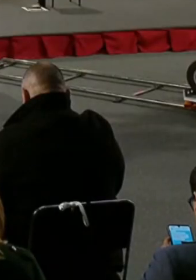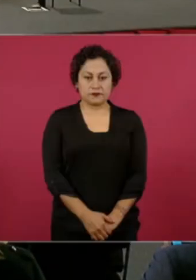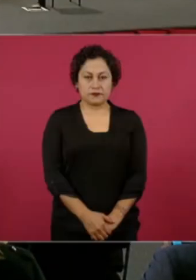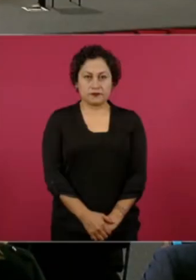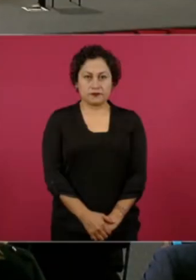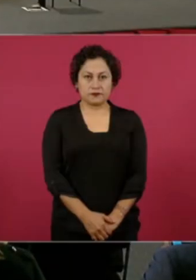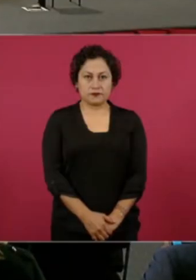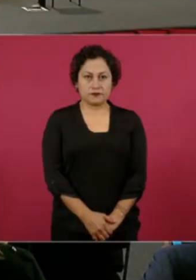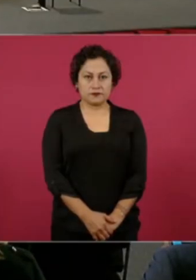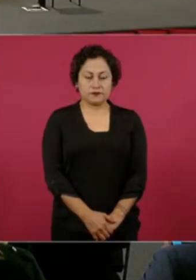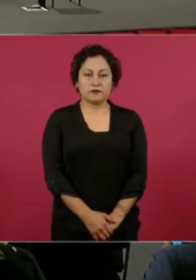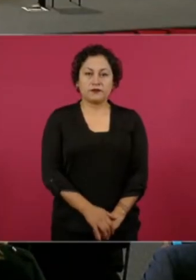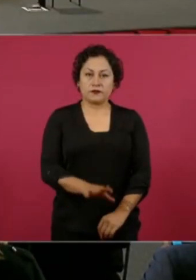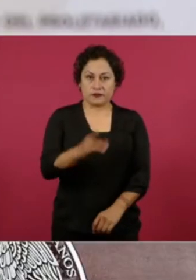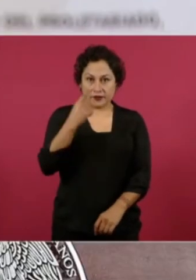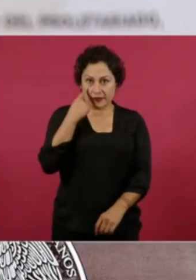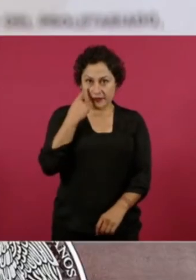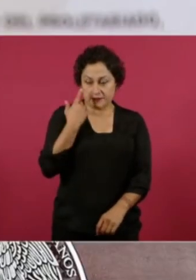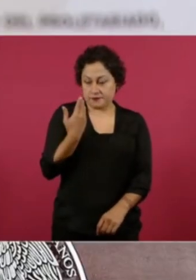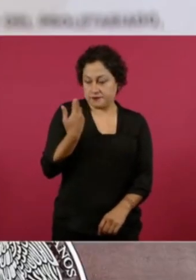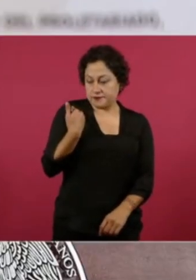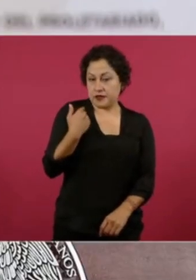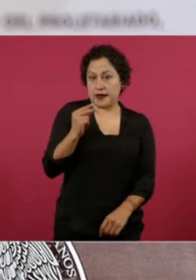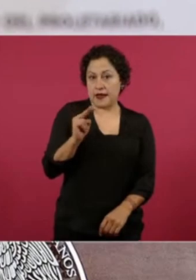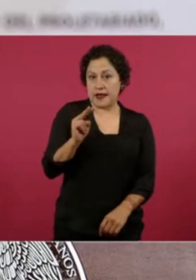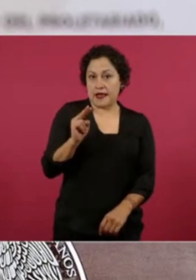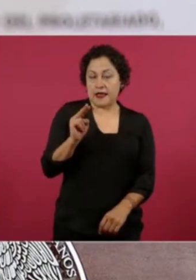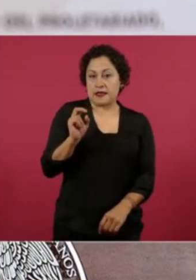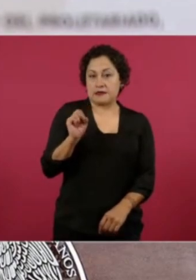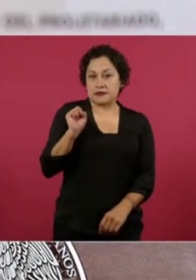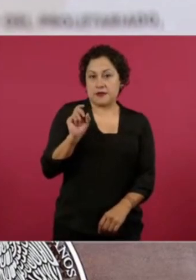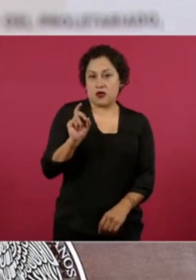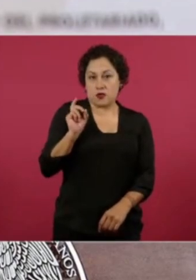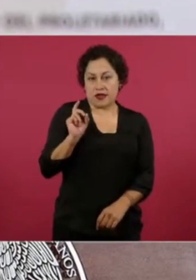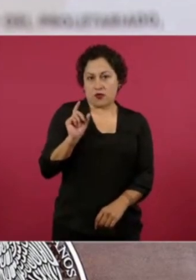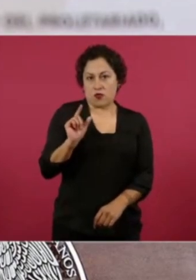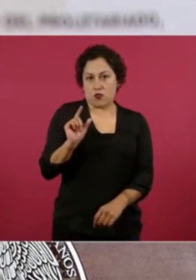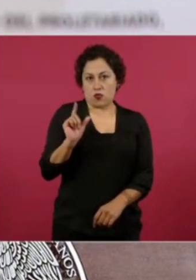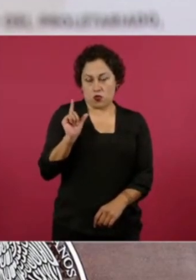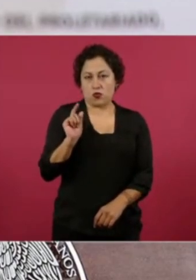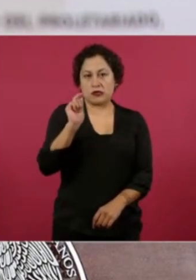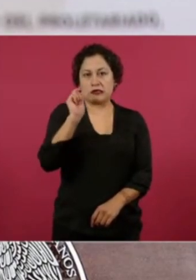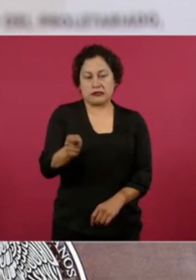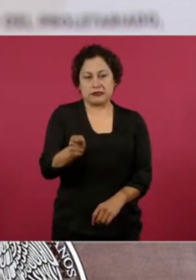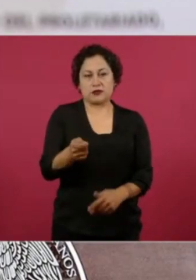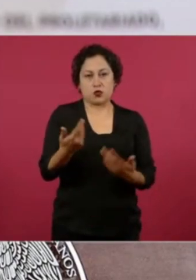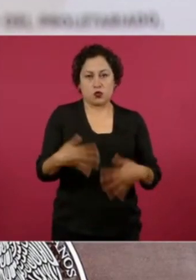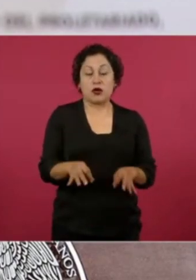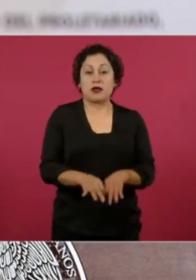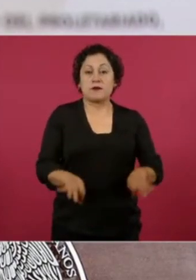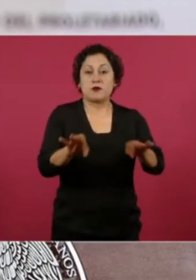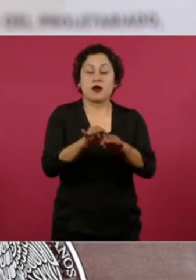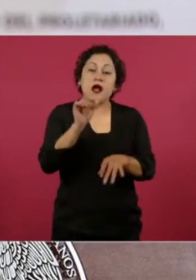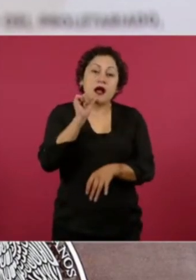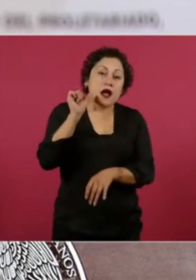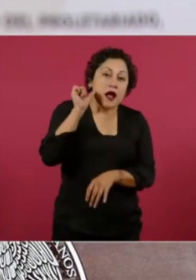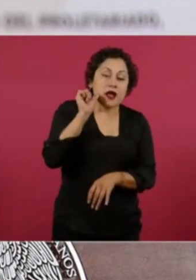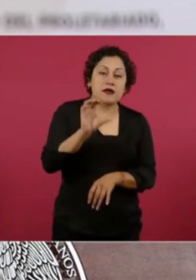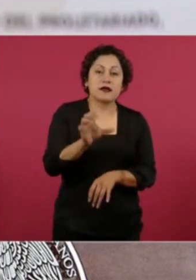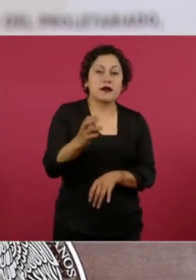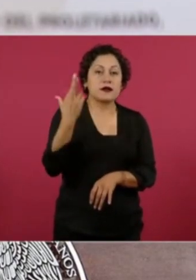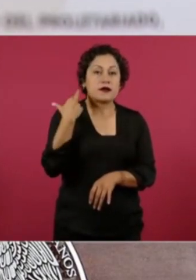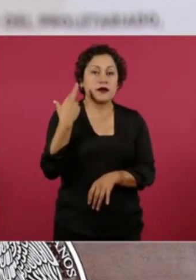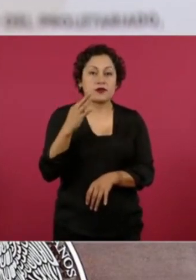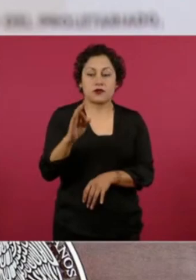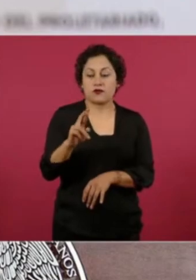durante el fin de semana. Bueno, a principios de semana y sobre todo una entrevista que tuvo lugar ayer en Radio Fórmula con